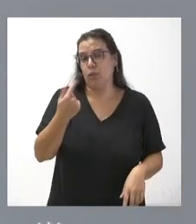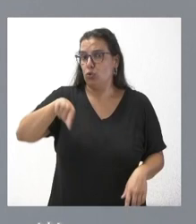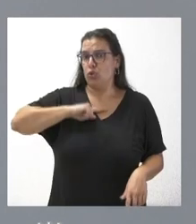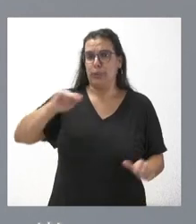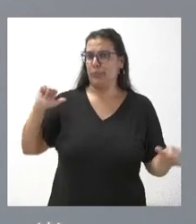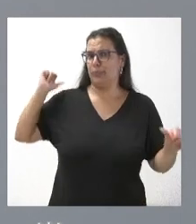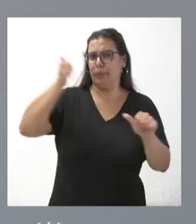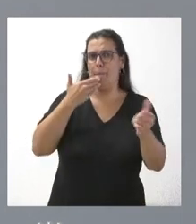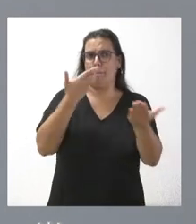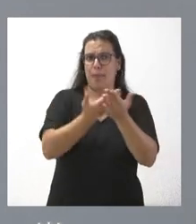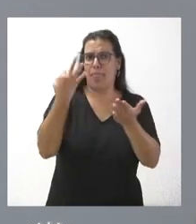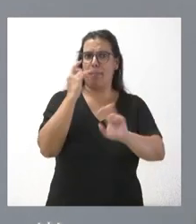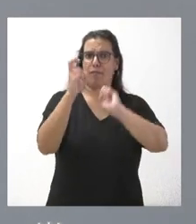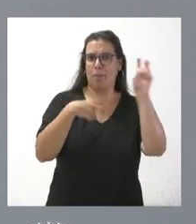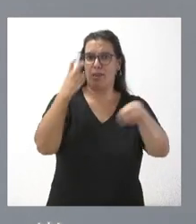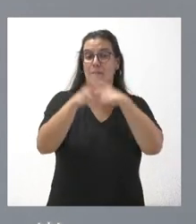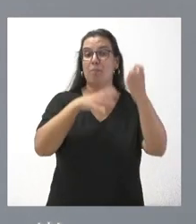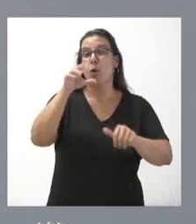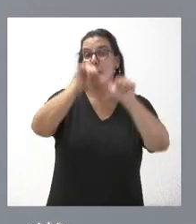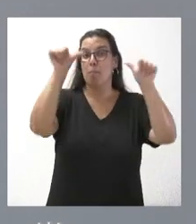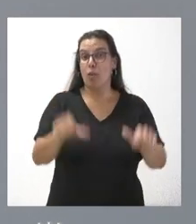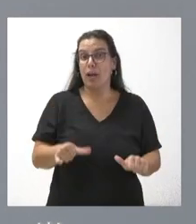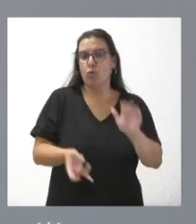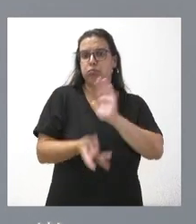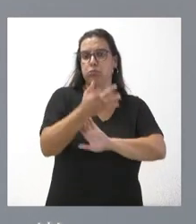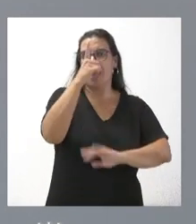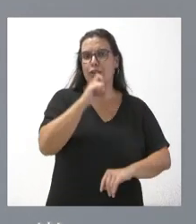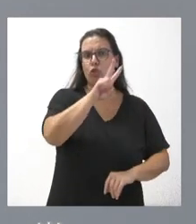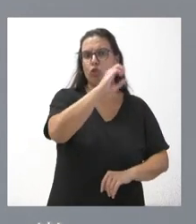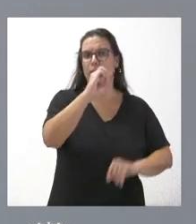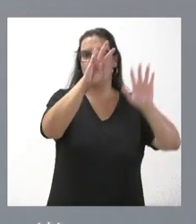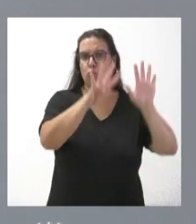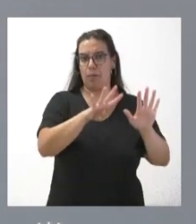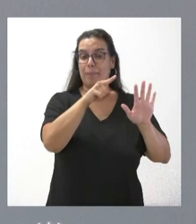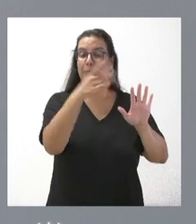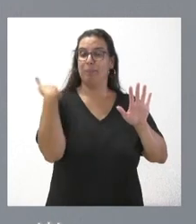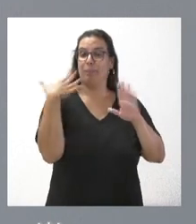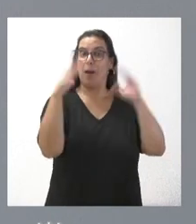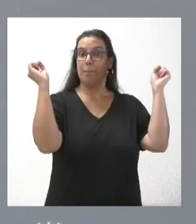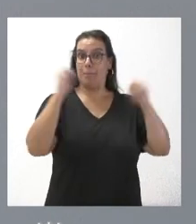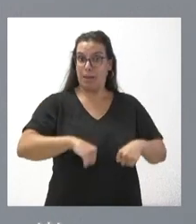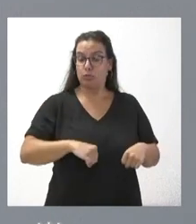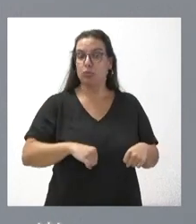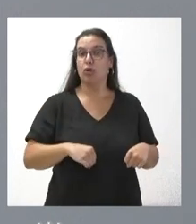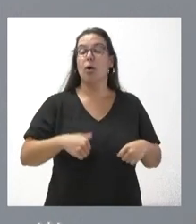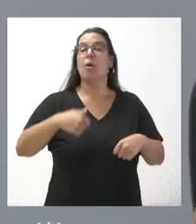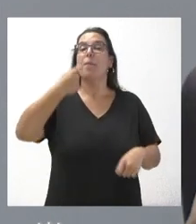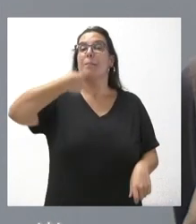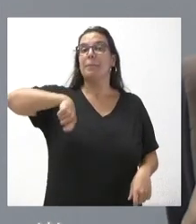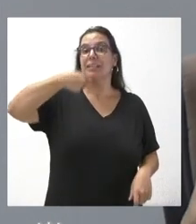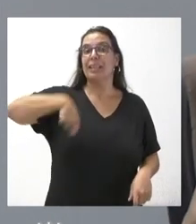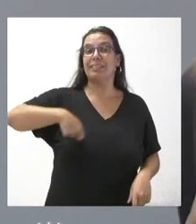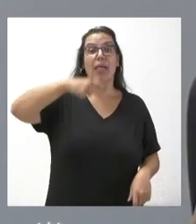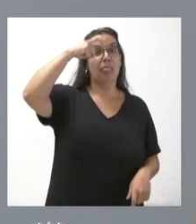El modelo de financiación autonómica data del año 2009, fue pactado por el presidente